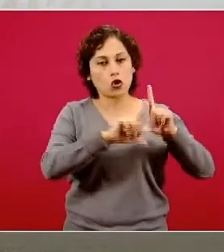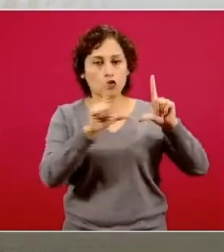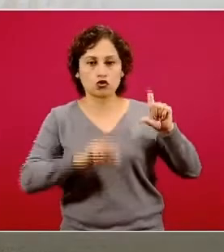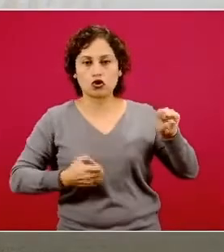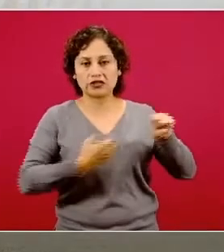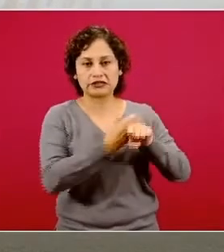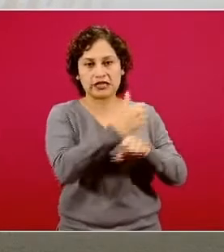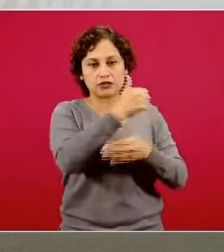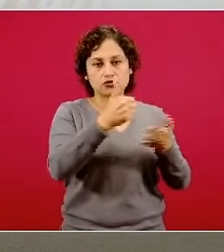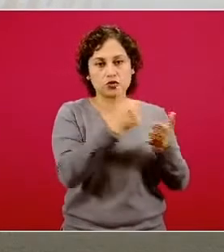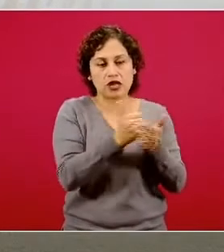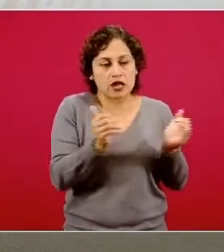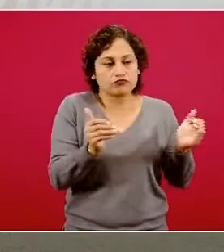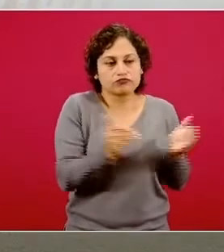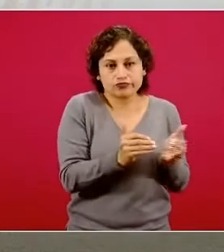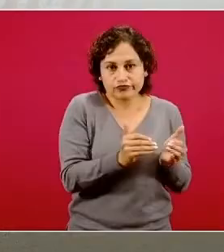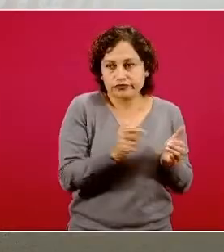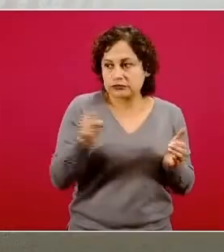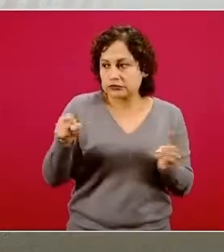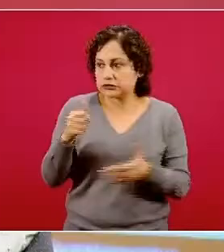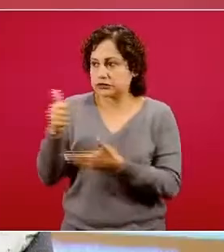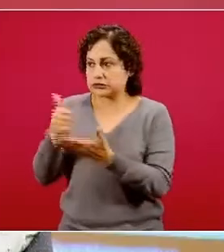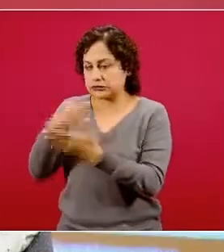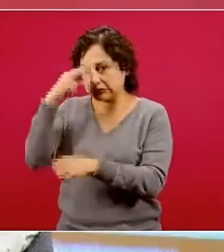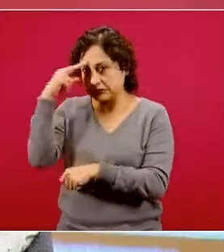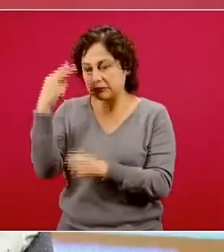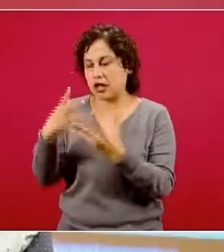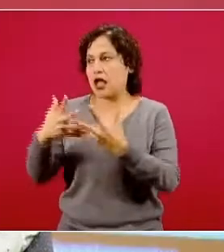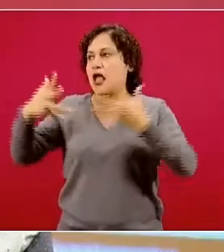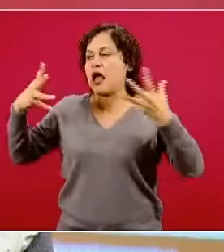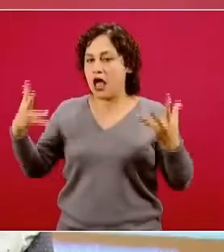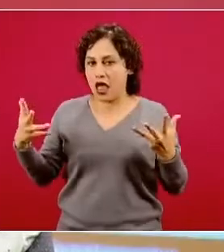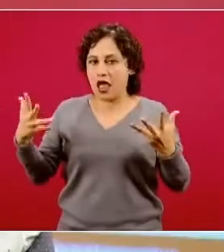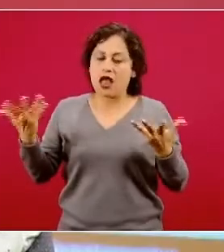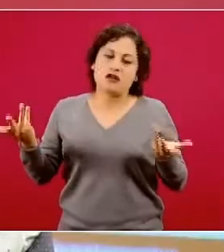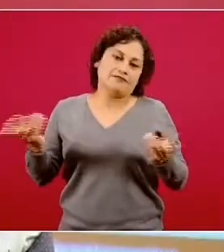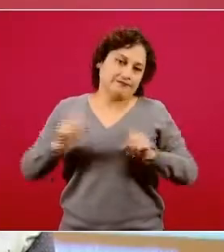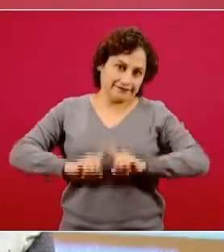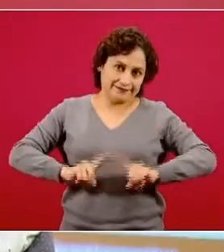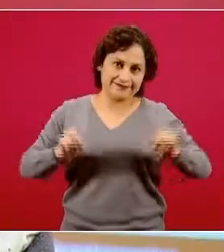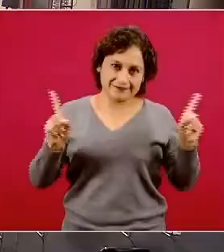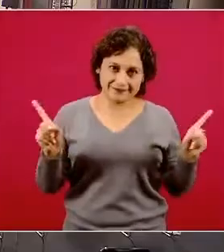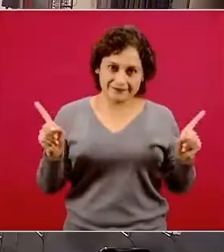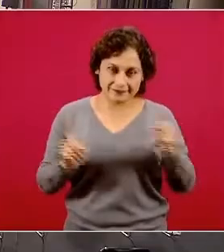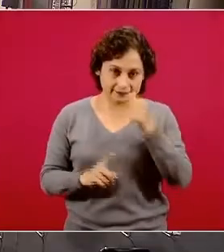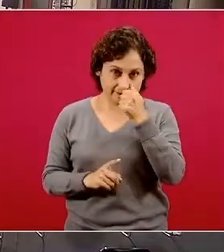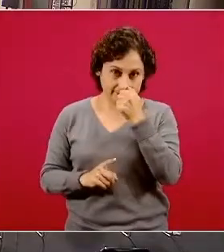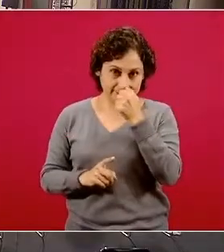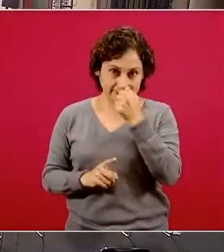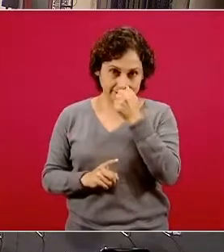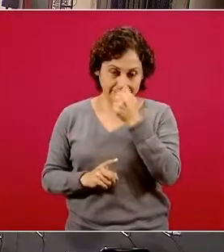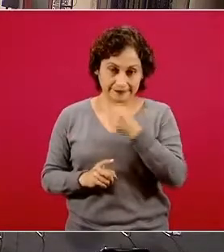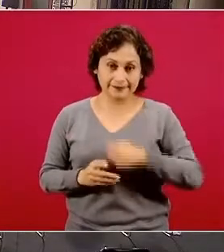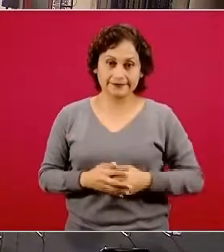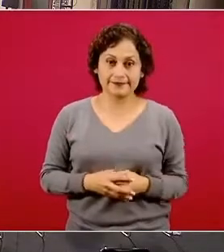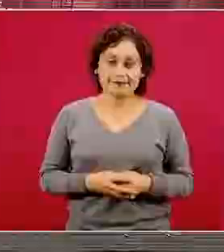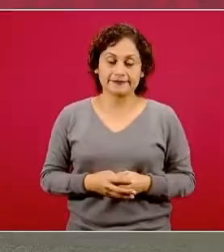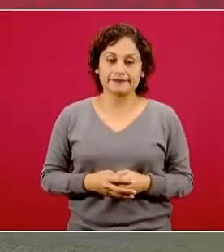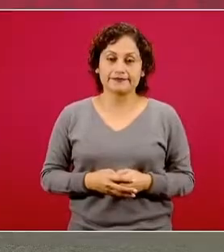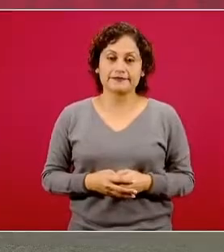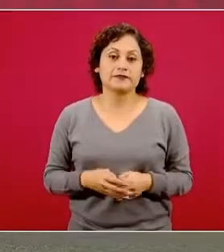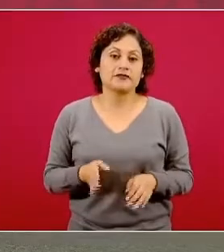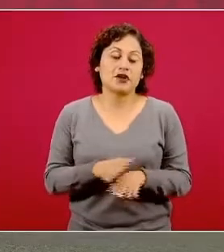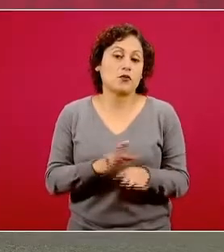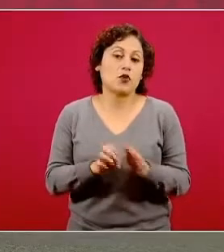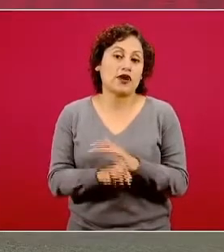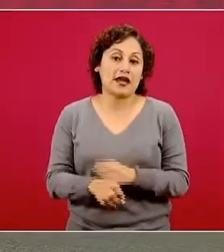estados, y a lo mejor un incremento, es más, regresar a la normalidad de